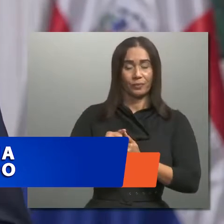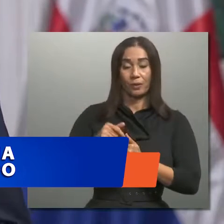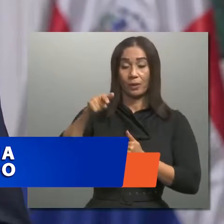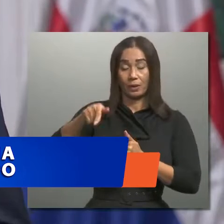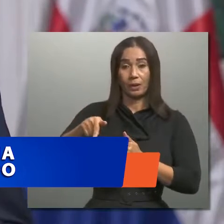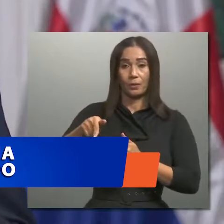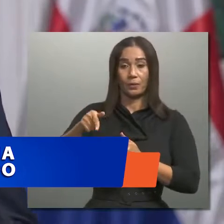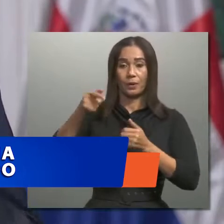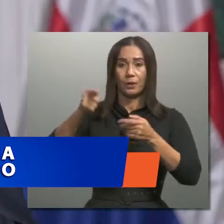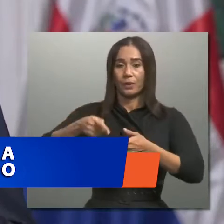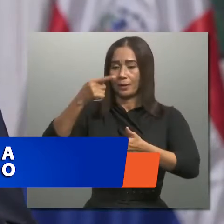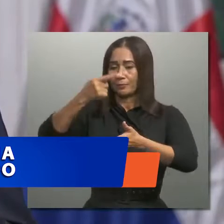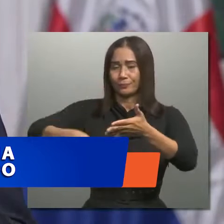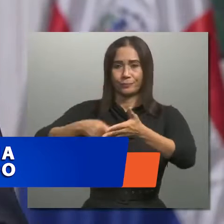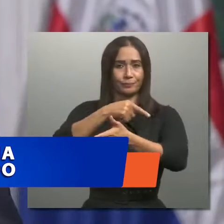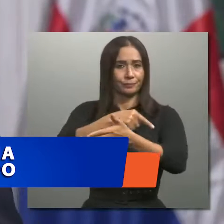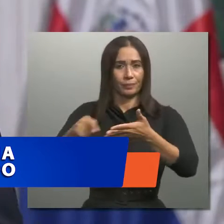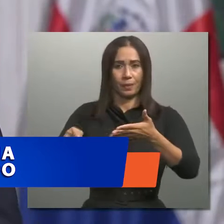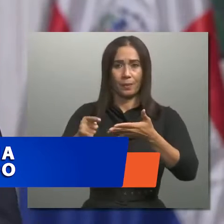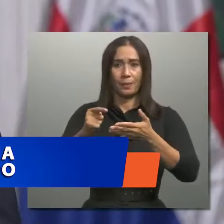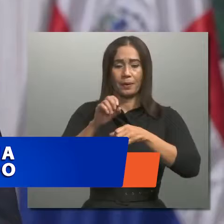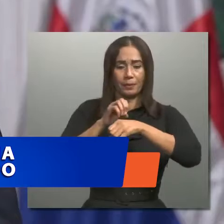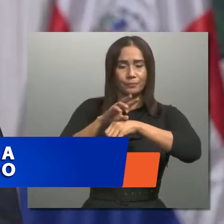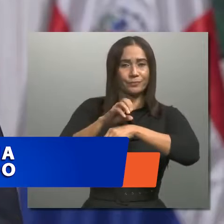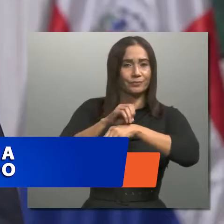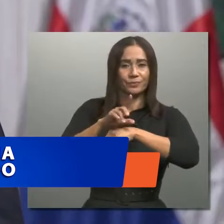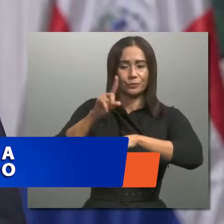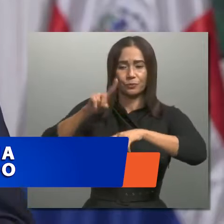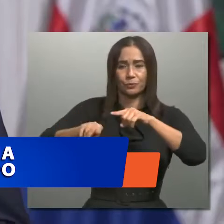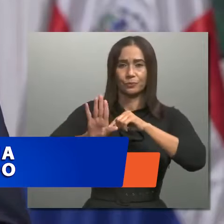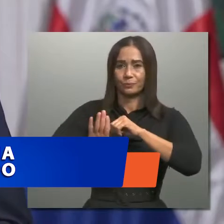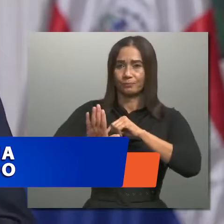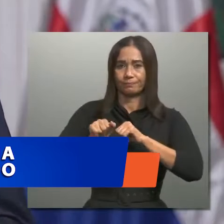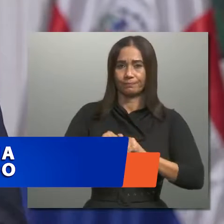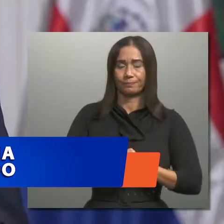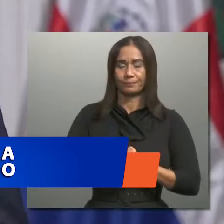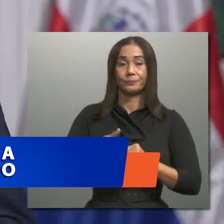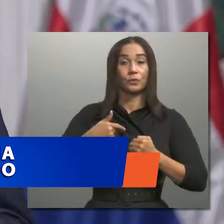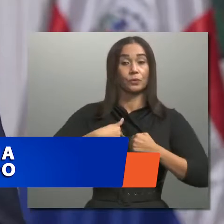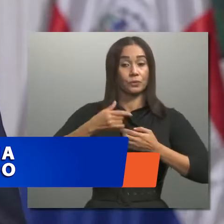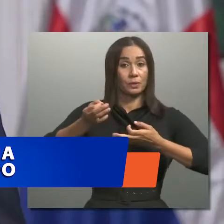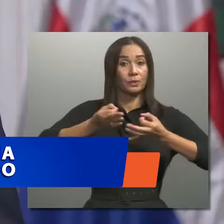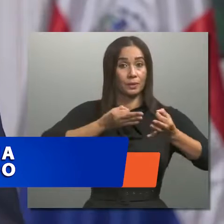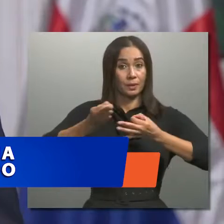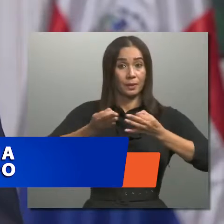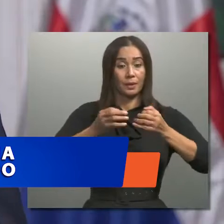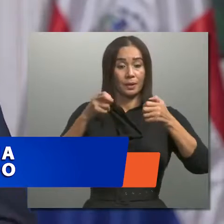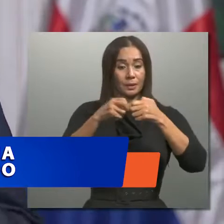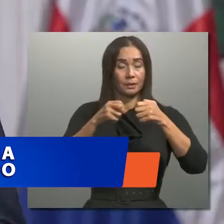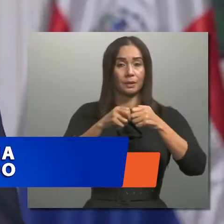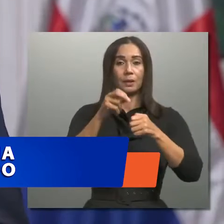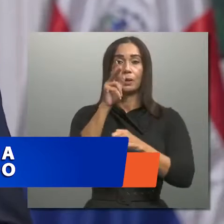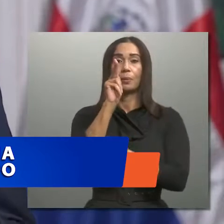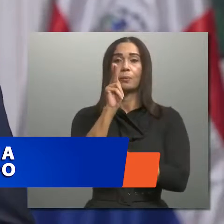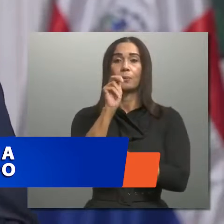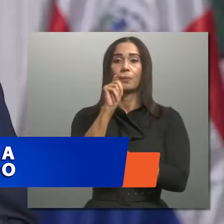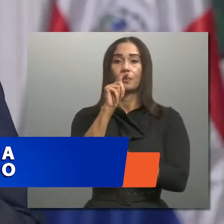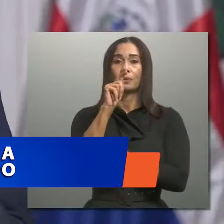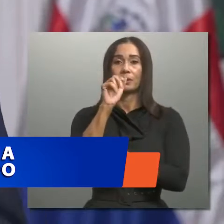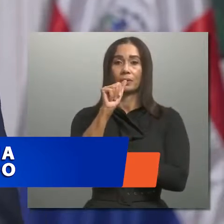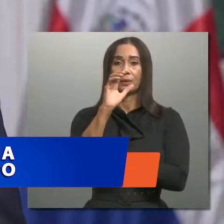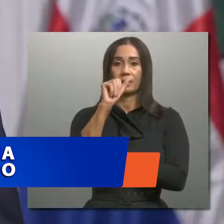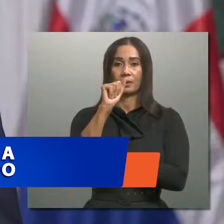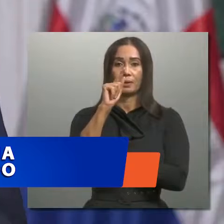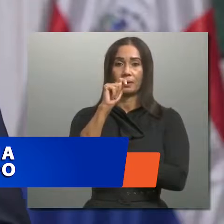están totalmente descalificadas para dar consejos. Quiero dejarles claro que Punta Catalina es un tema que vamos